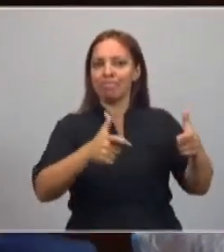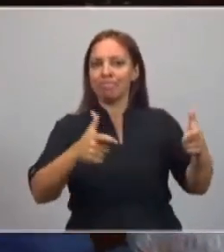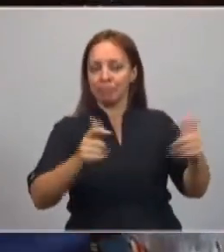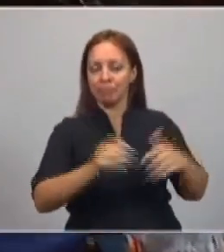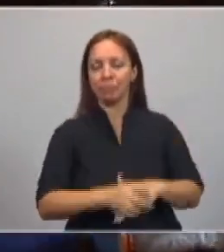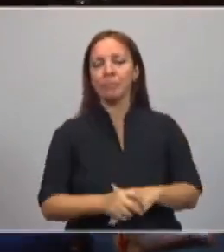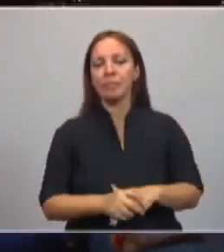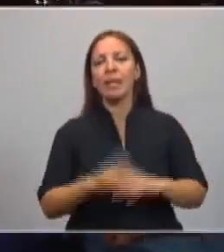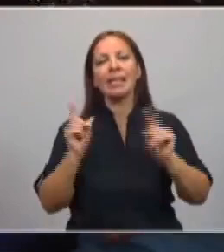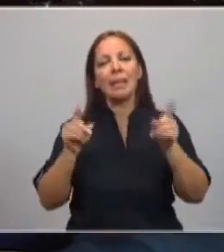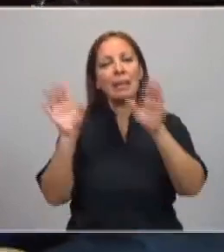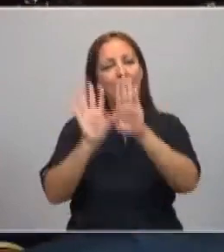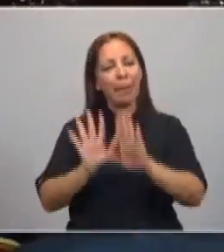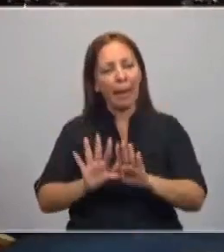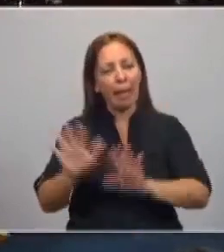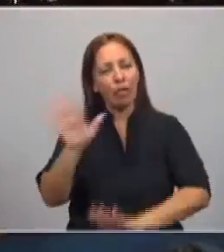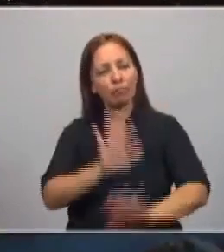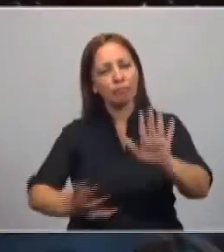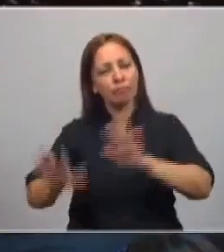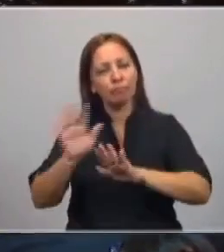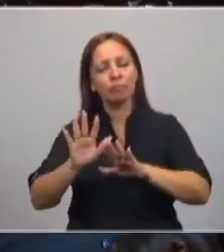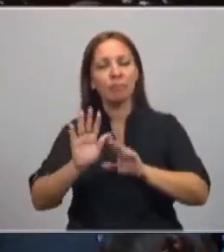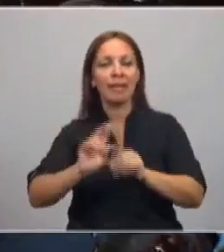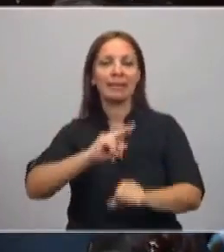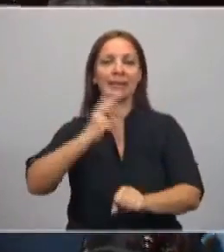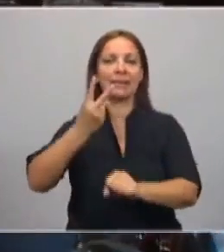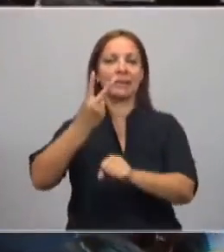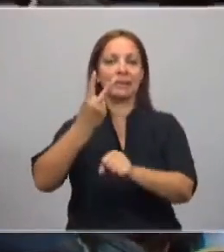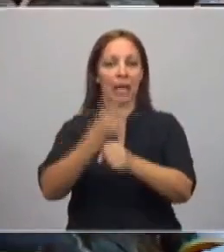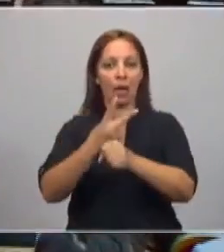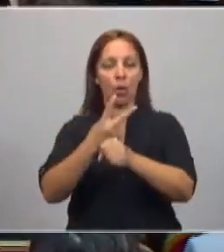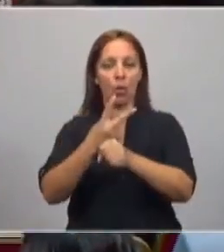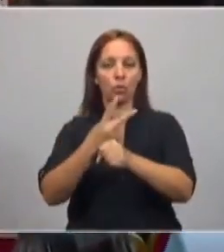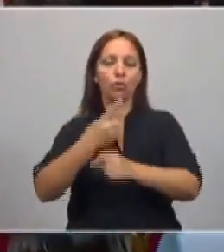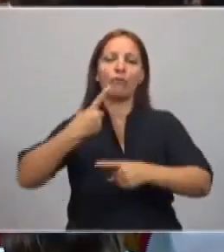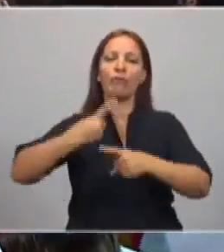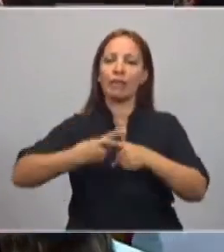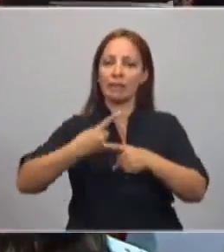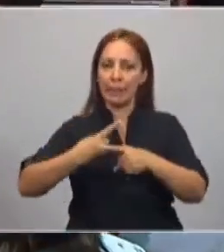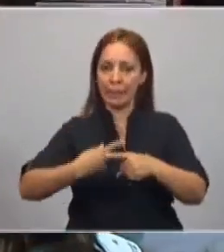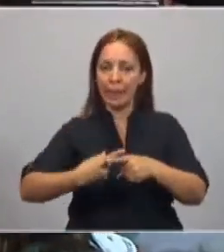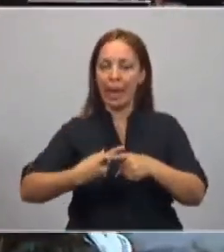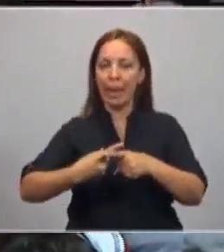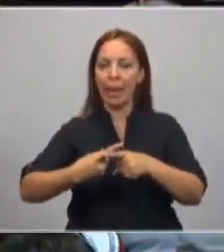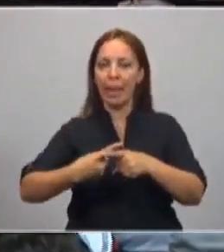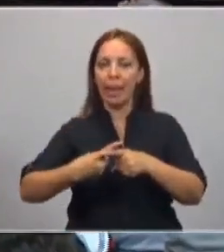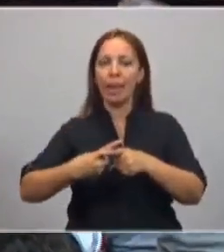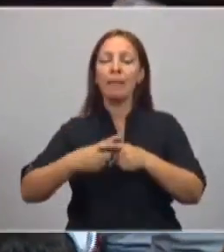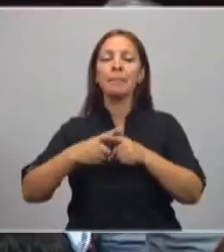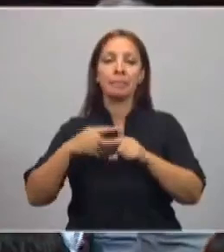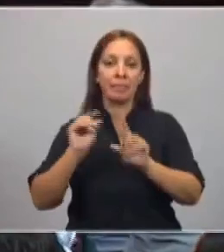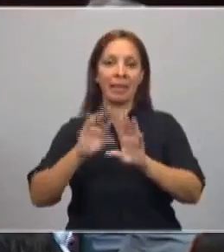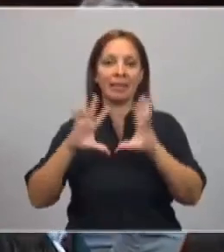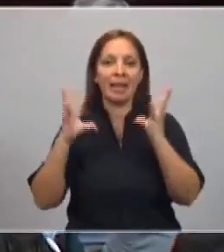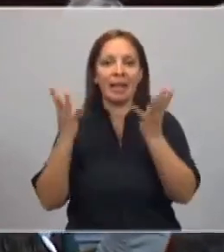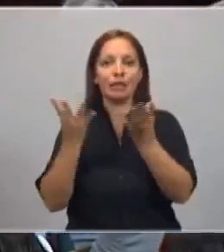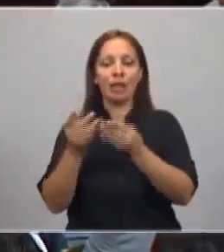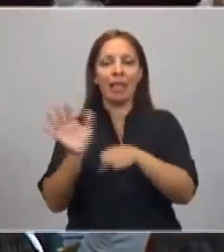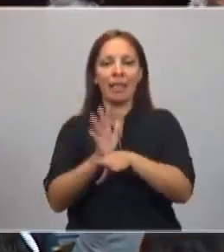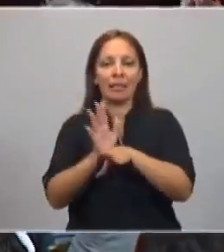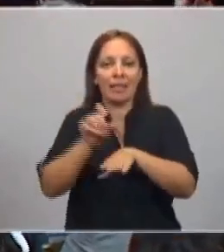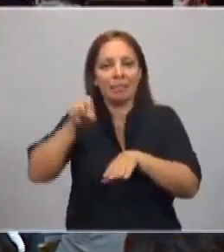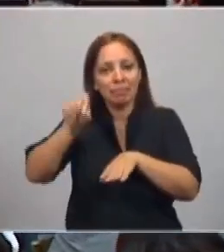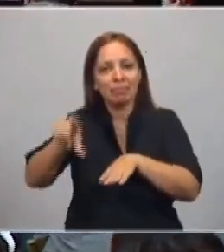Estamos preparando la organización de la segunda edición del Festival Internacional de Cine